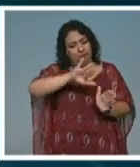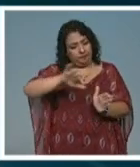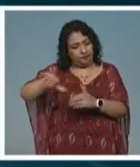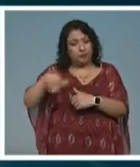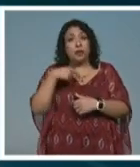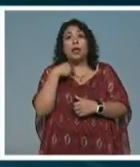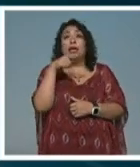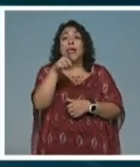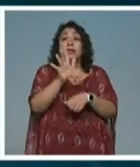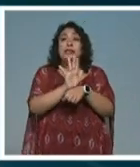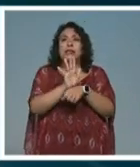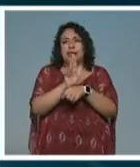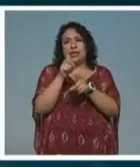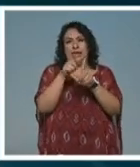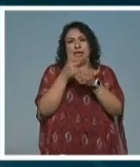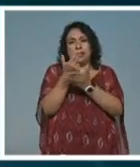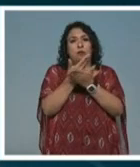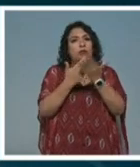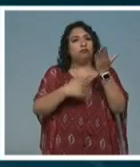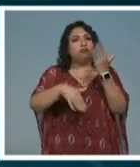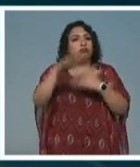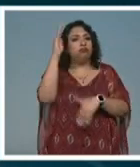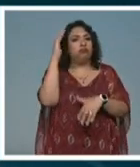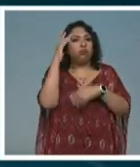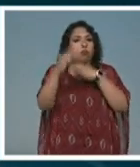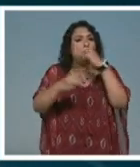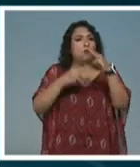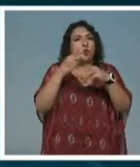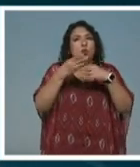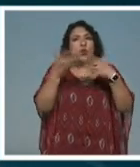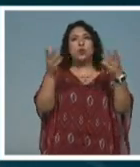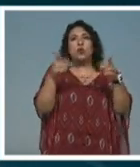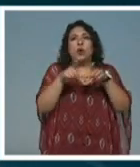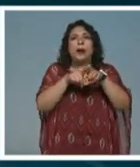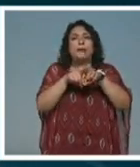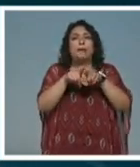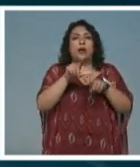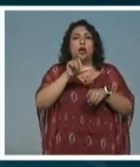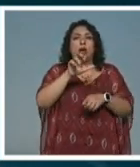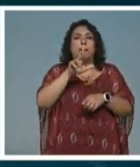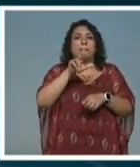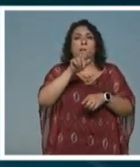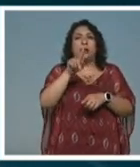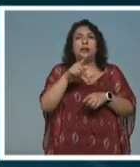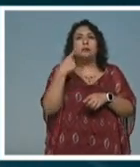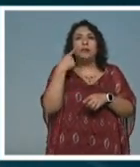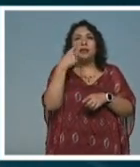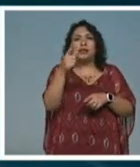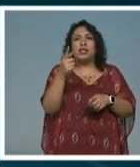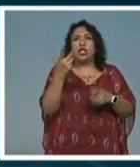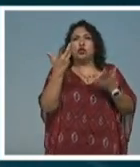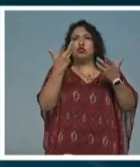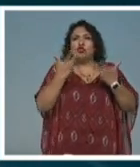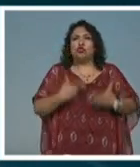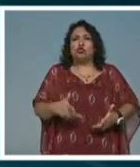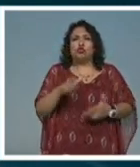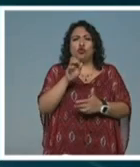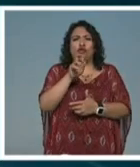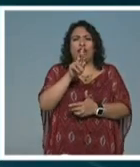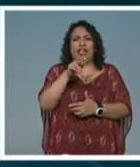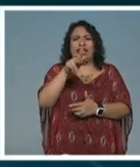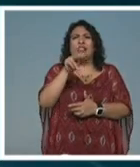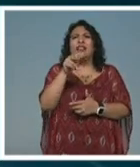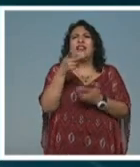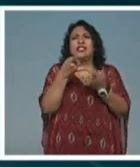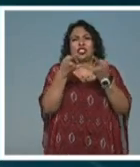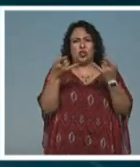también el cine de animación está triunfando en todo el mundo, ¿no? Los hermanos Zambriz nos presentan Los Sustos de Frankelda, una historia de la que